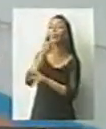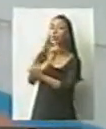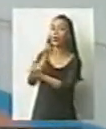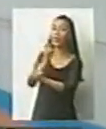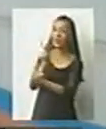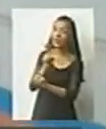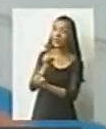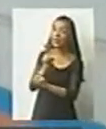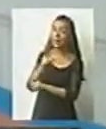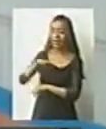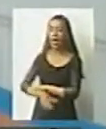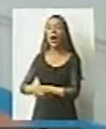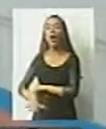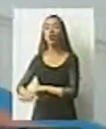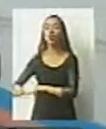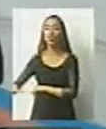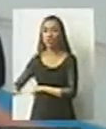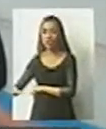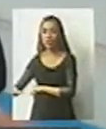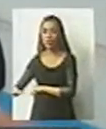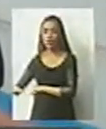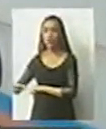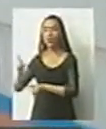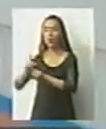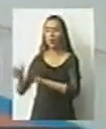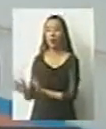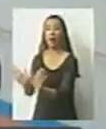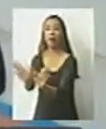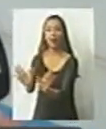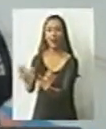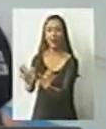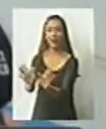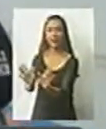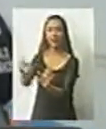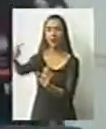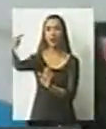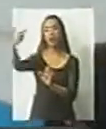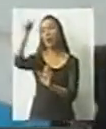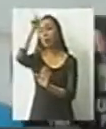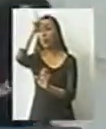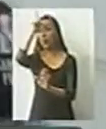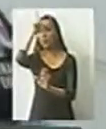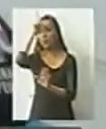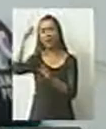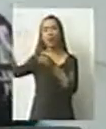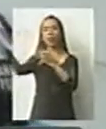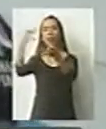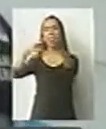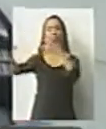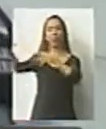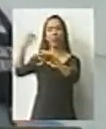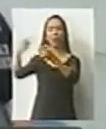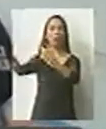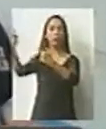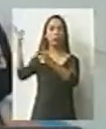menores. A raíz de eso, ante la negativa en todo momento de la gente esta, hay detenidos. El